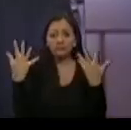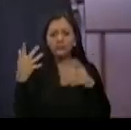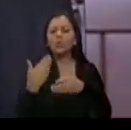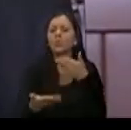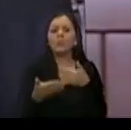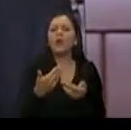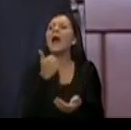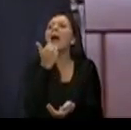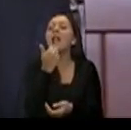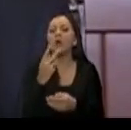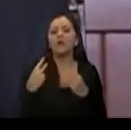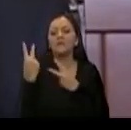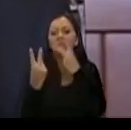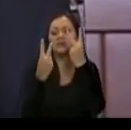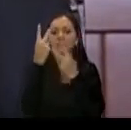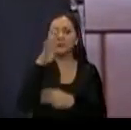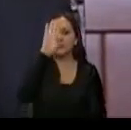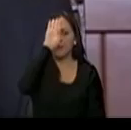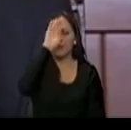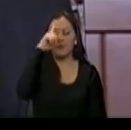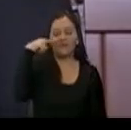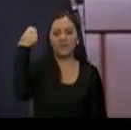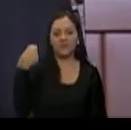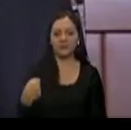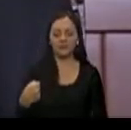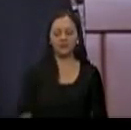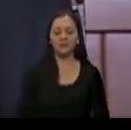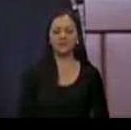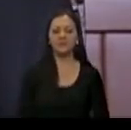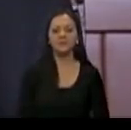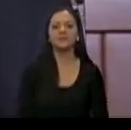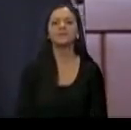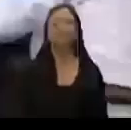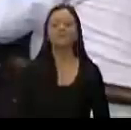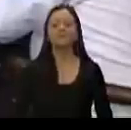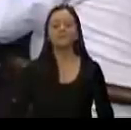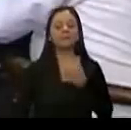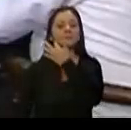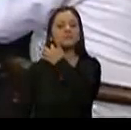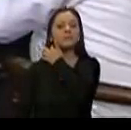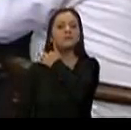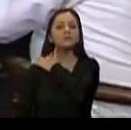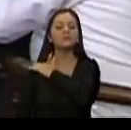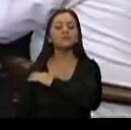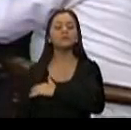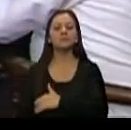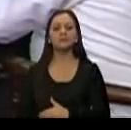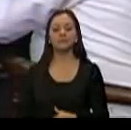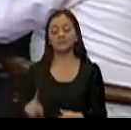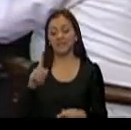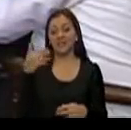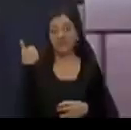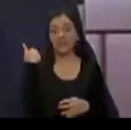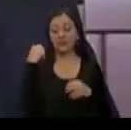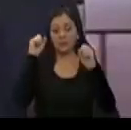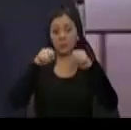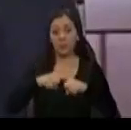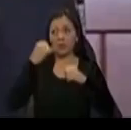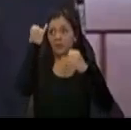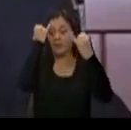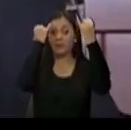visita del Papa. ¿Cómo pueden participar? ¿Cuál es la posibilidad para que participen los ciudadanos? ¿Tendrán alguna